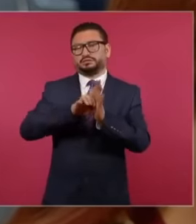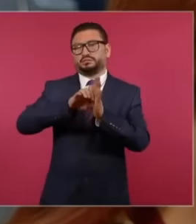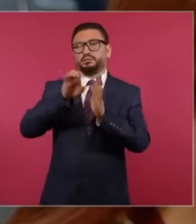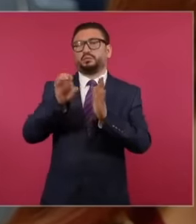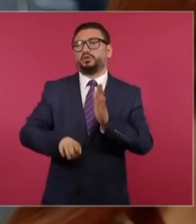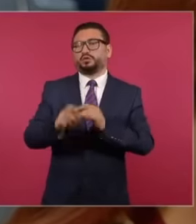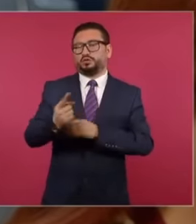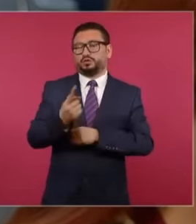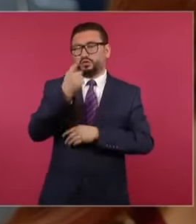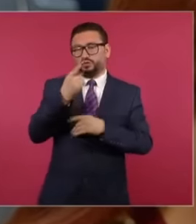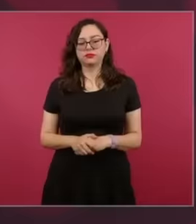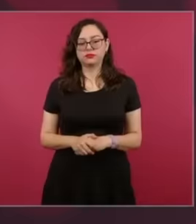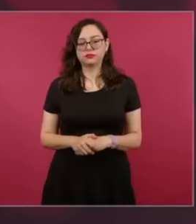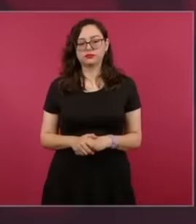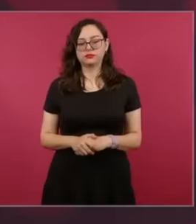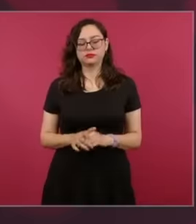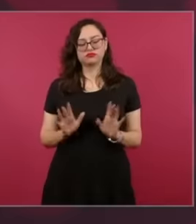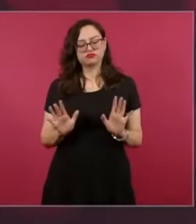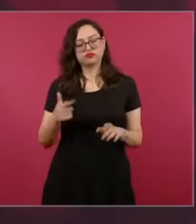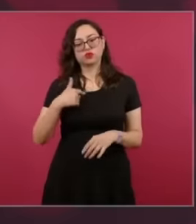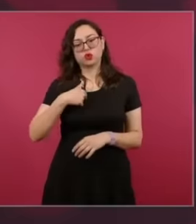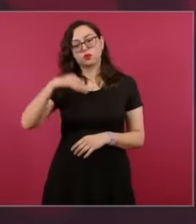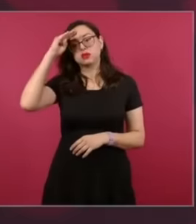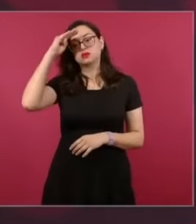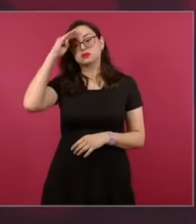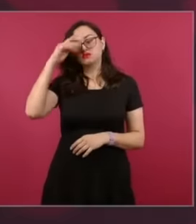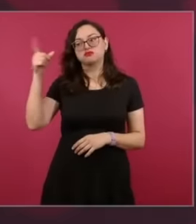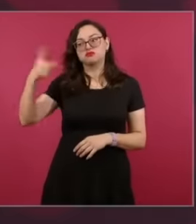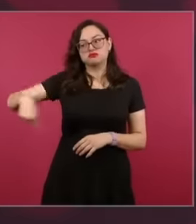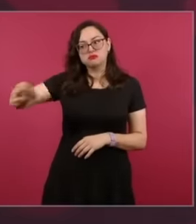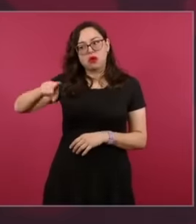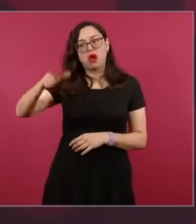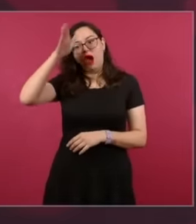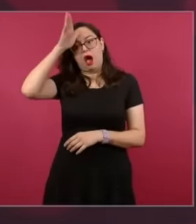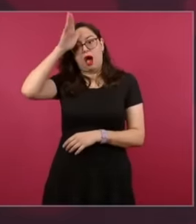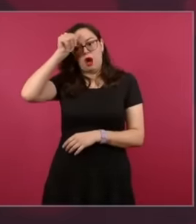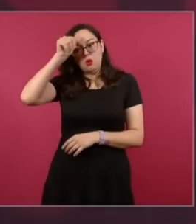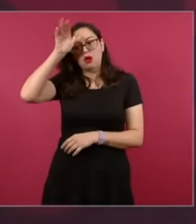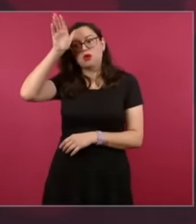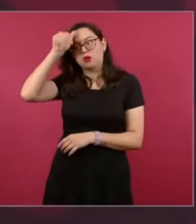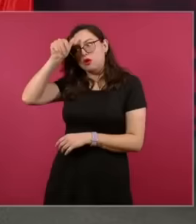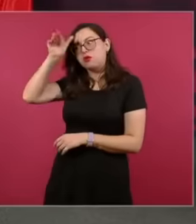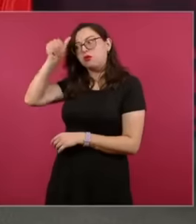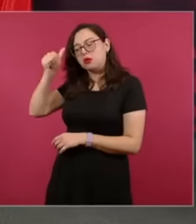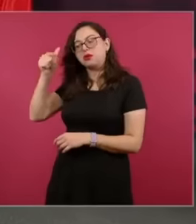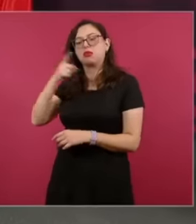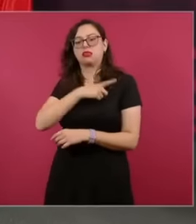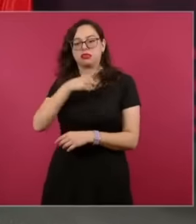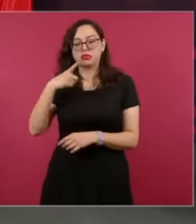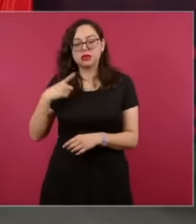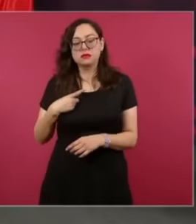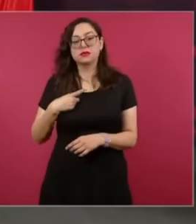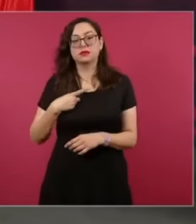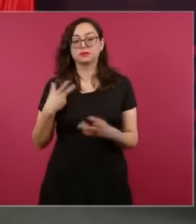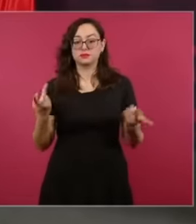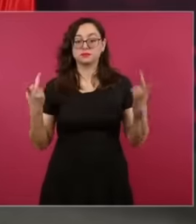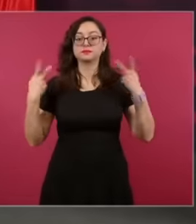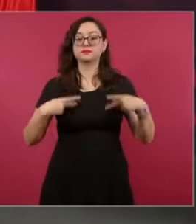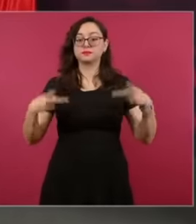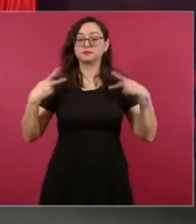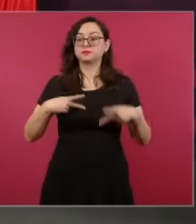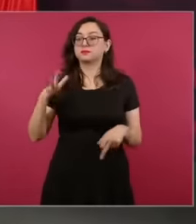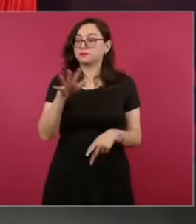ojalá y se pongan de acuerdo y sea el pueblo